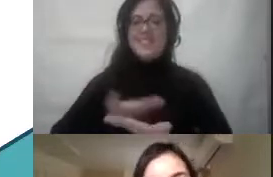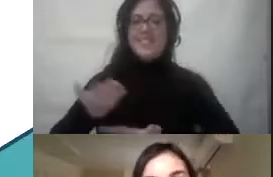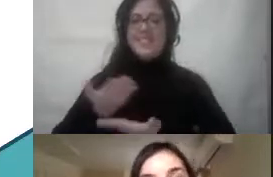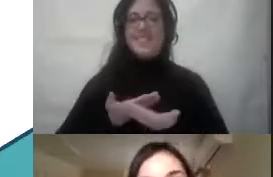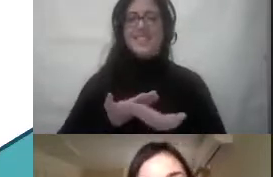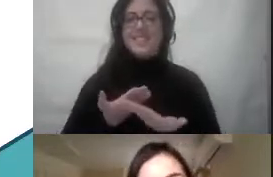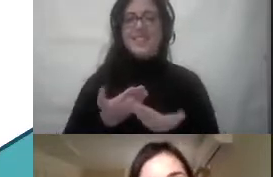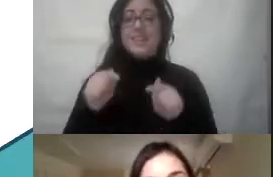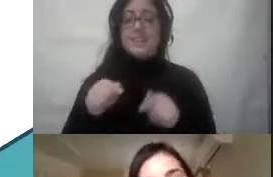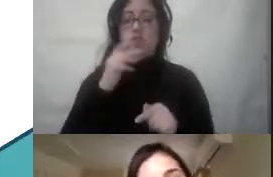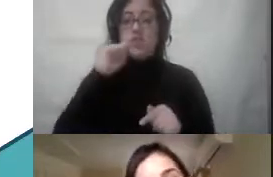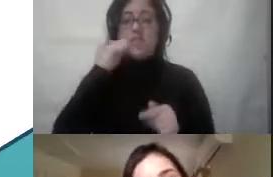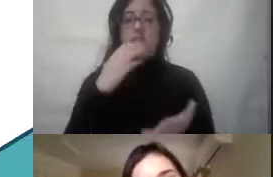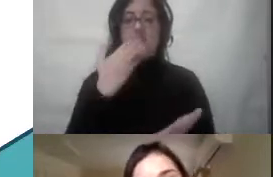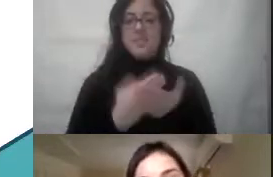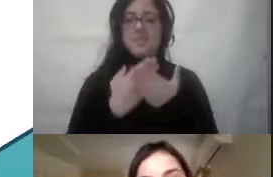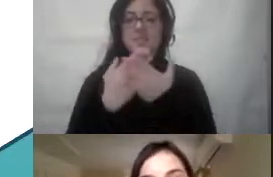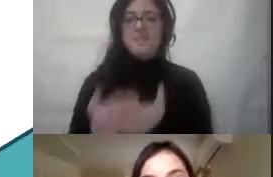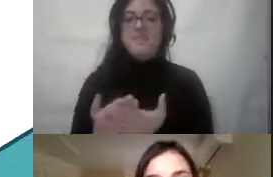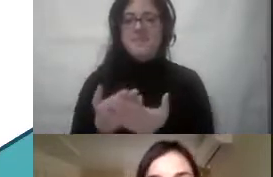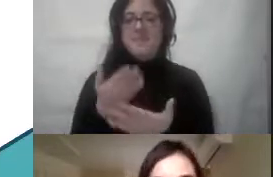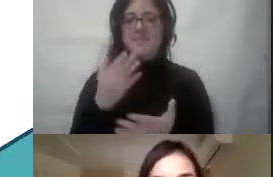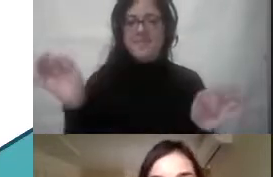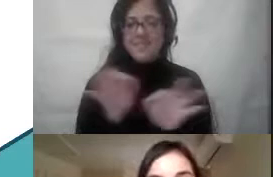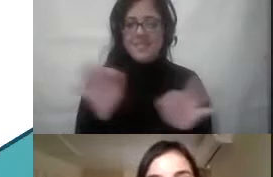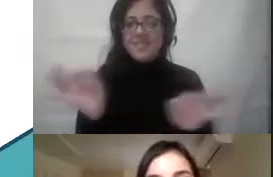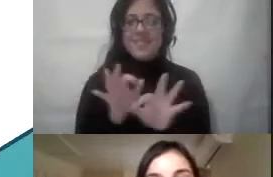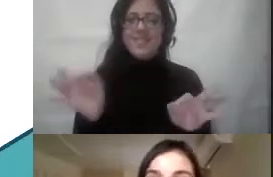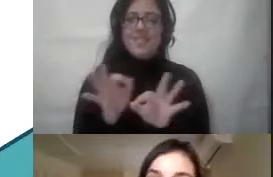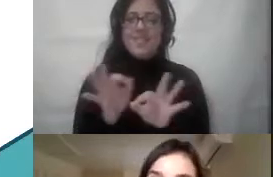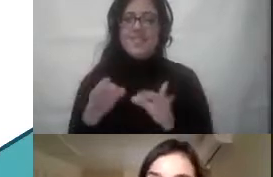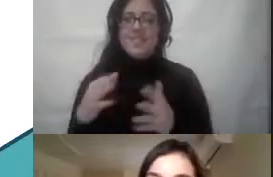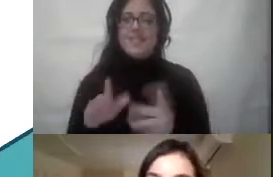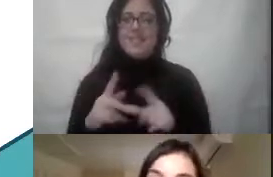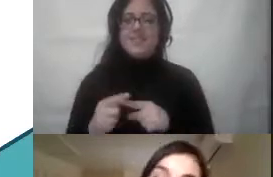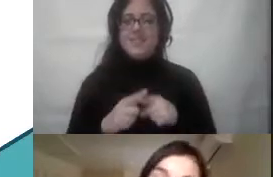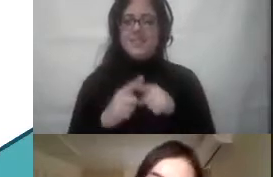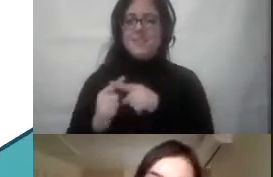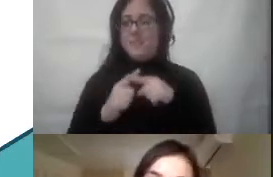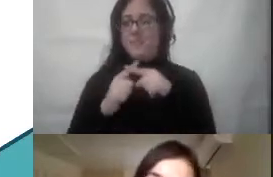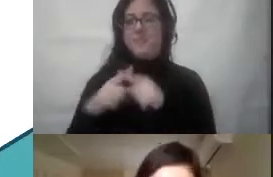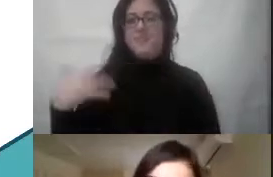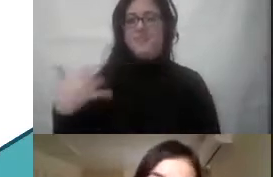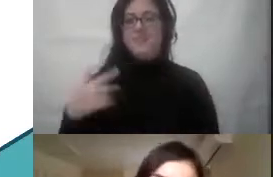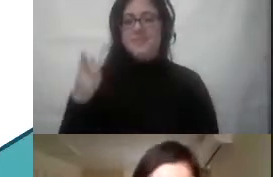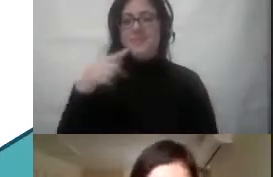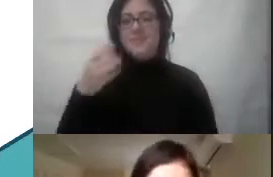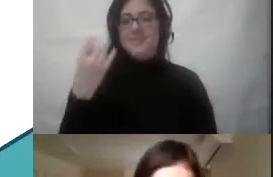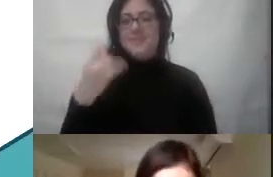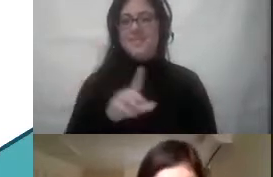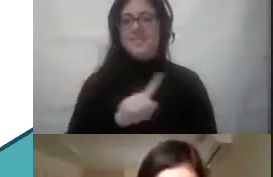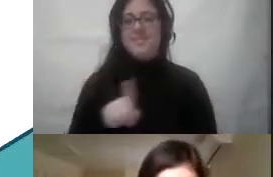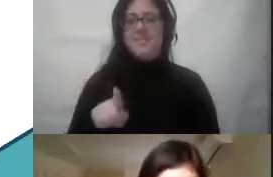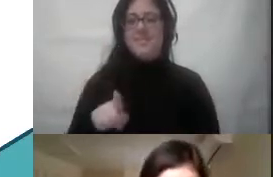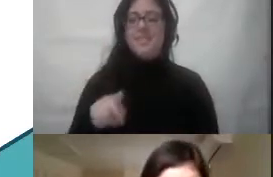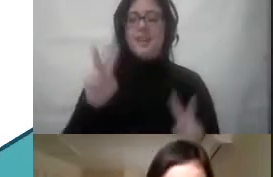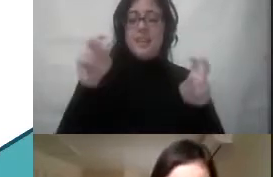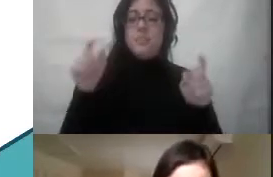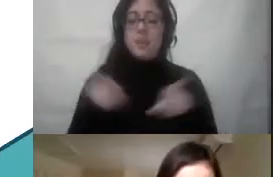esta es una propuesta que vamos a explicar de problemas socialmente relevantes, pero no es la única. Lo importante es que problematicemos nuestra